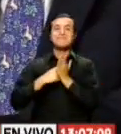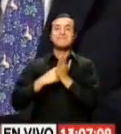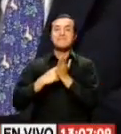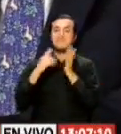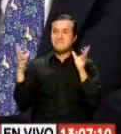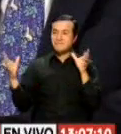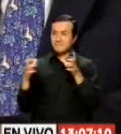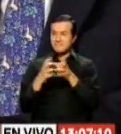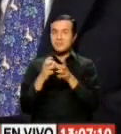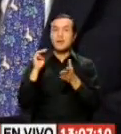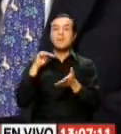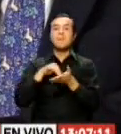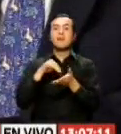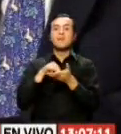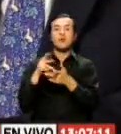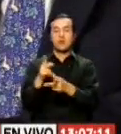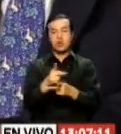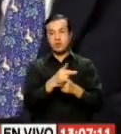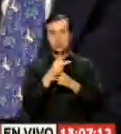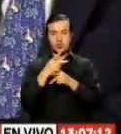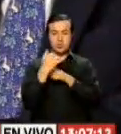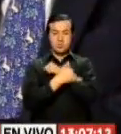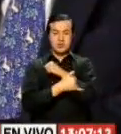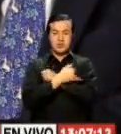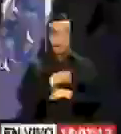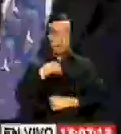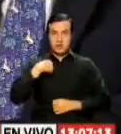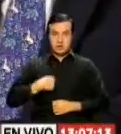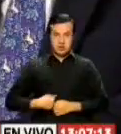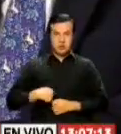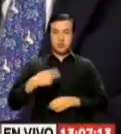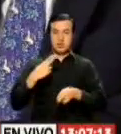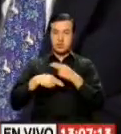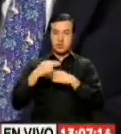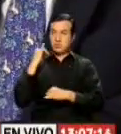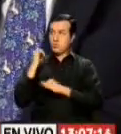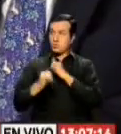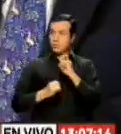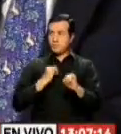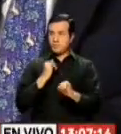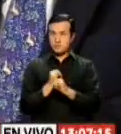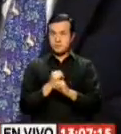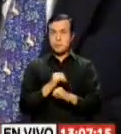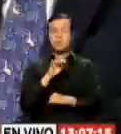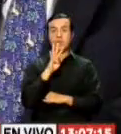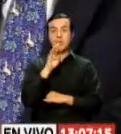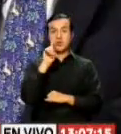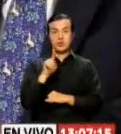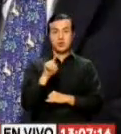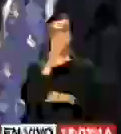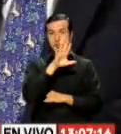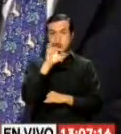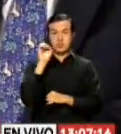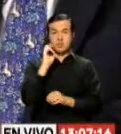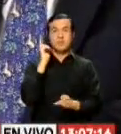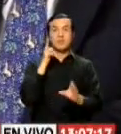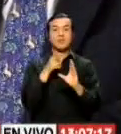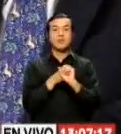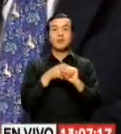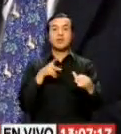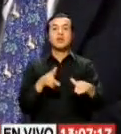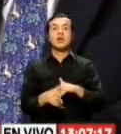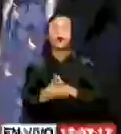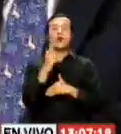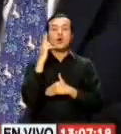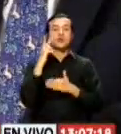protocolar con los miembros del Consejo Chino para la Producción del Comercio Internacional. A las 4:50 participará de la